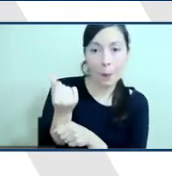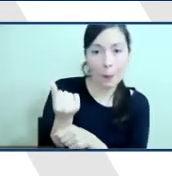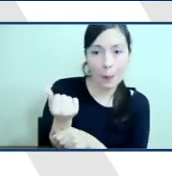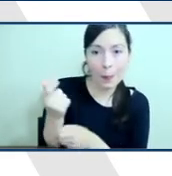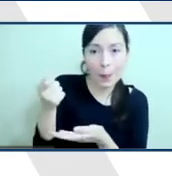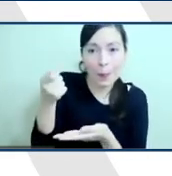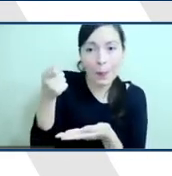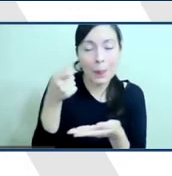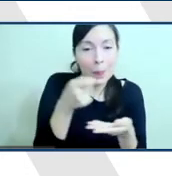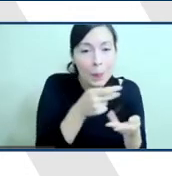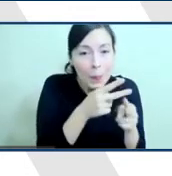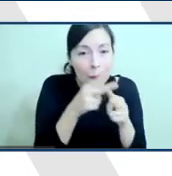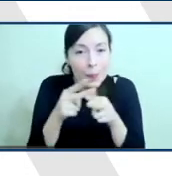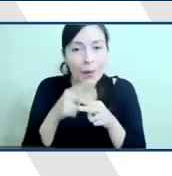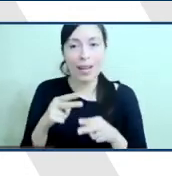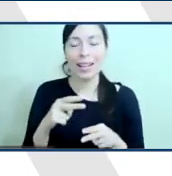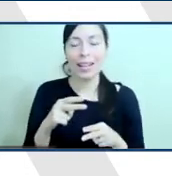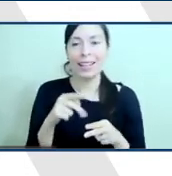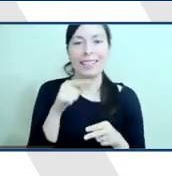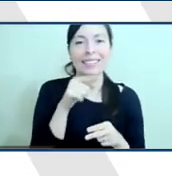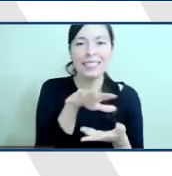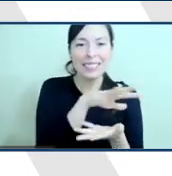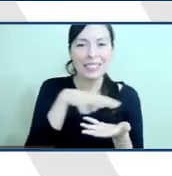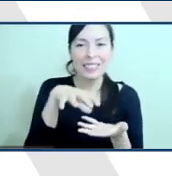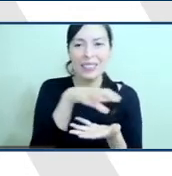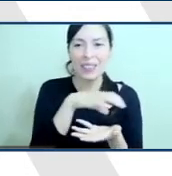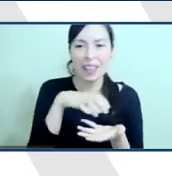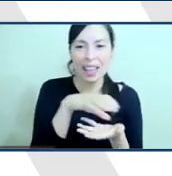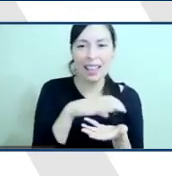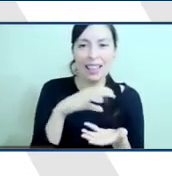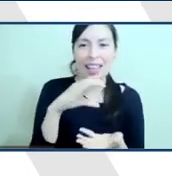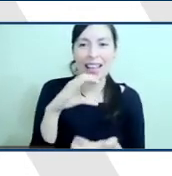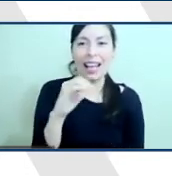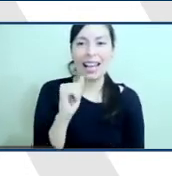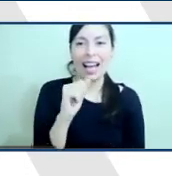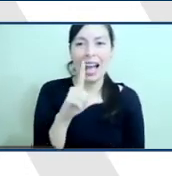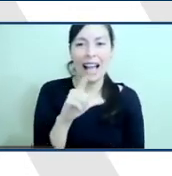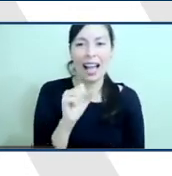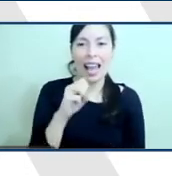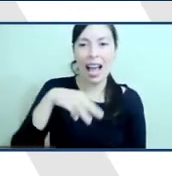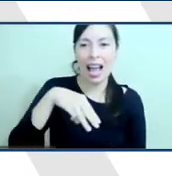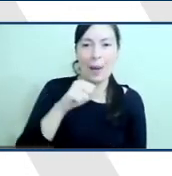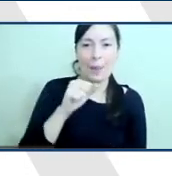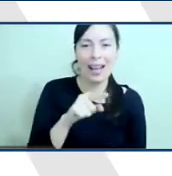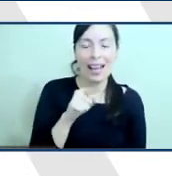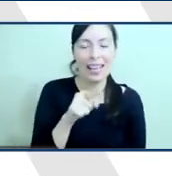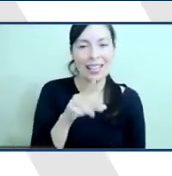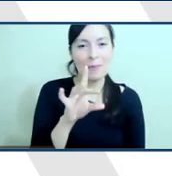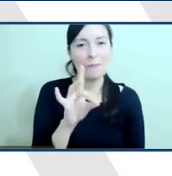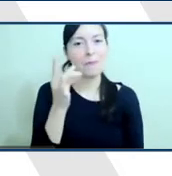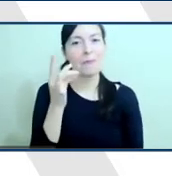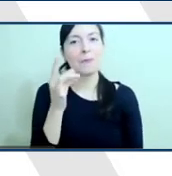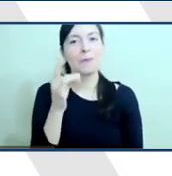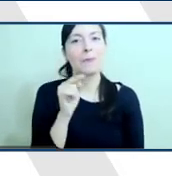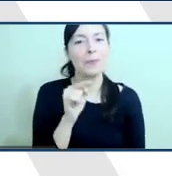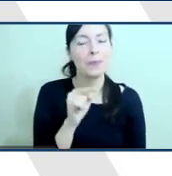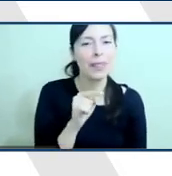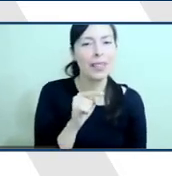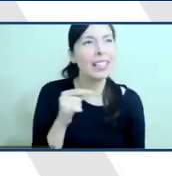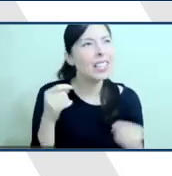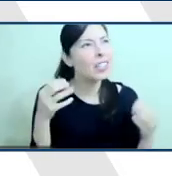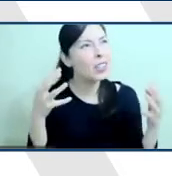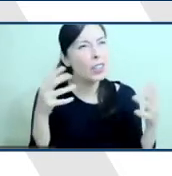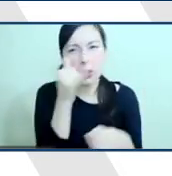el año 1918, pero se encontraron con que había mucha contaminación de